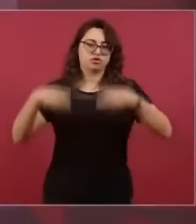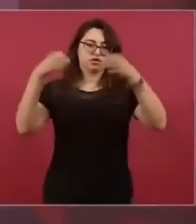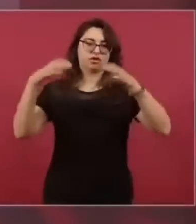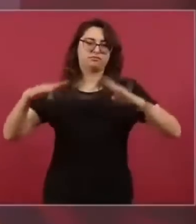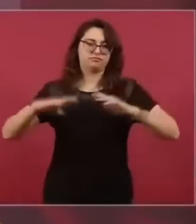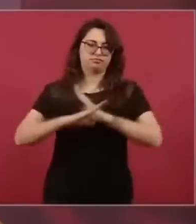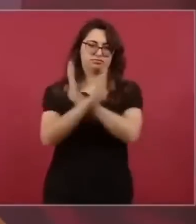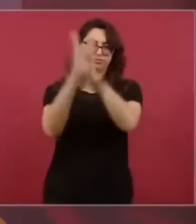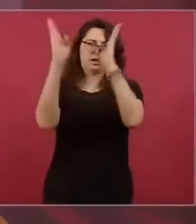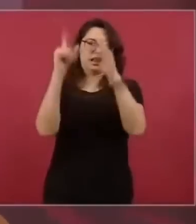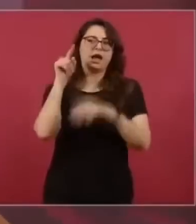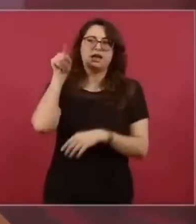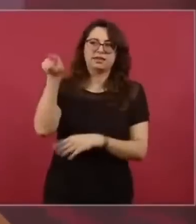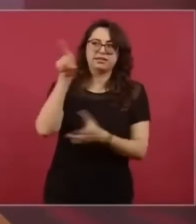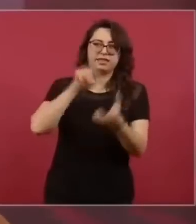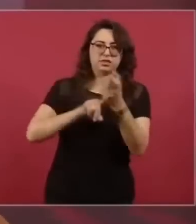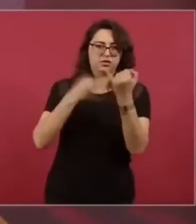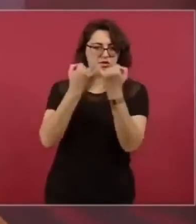reloj.